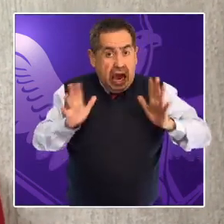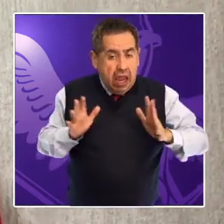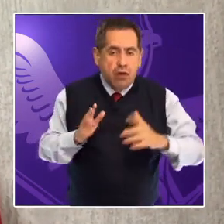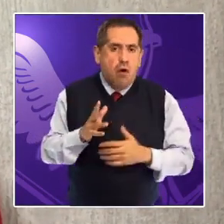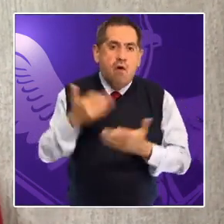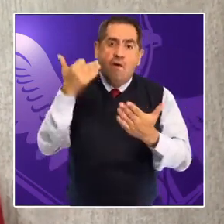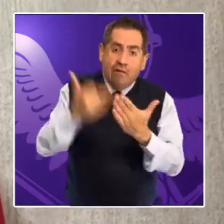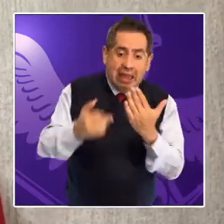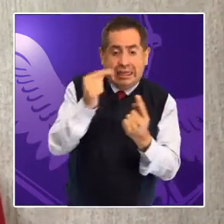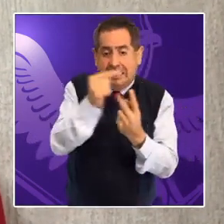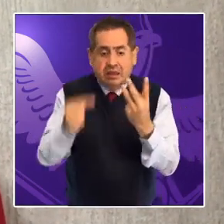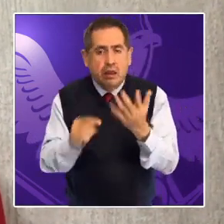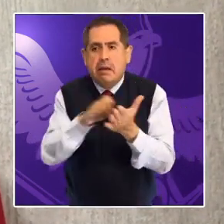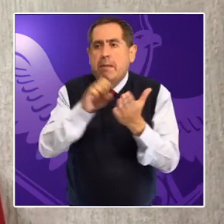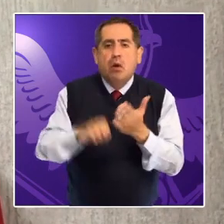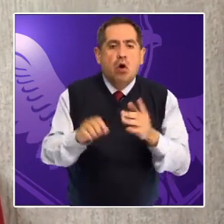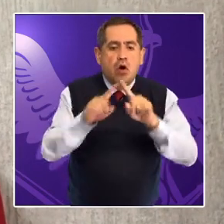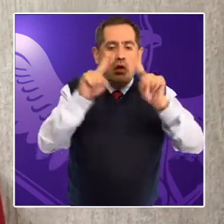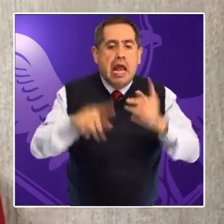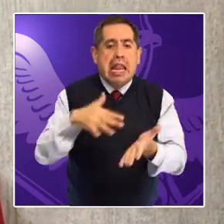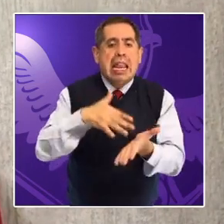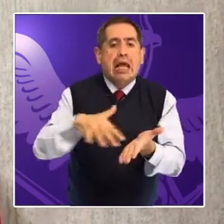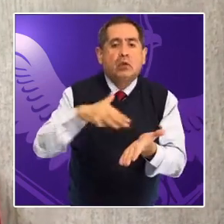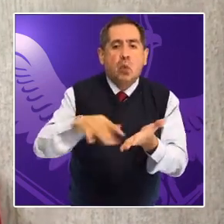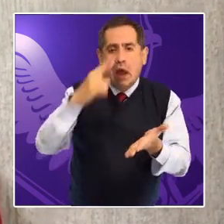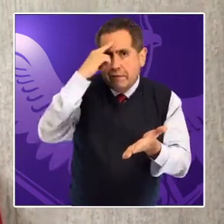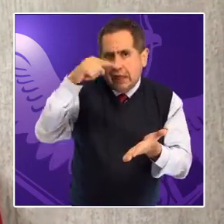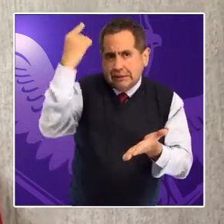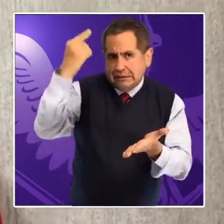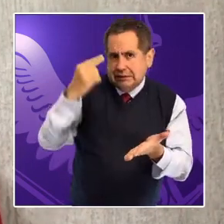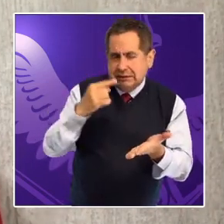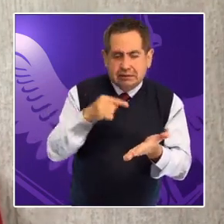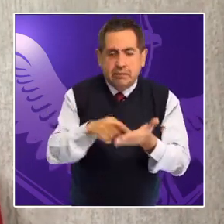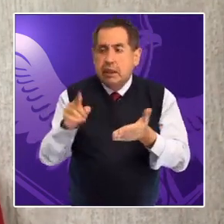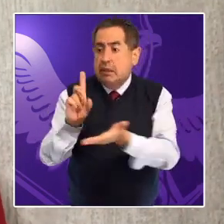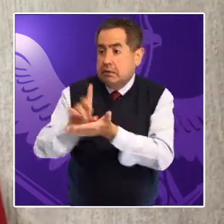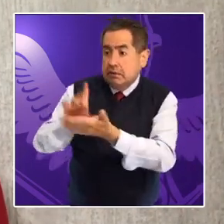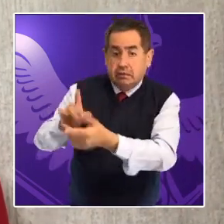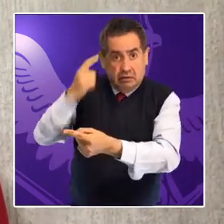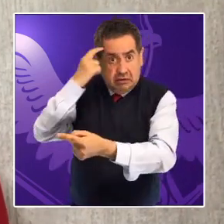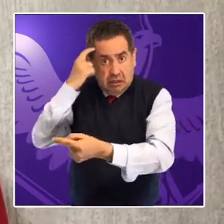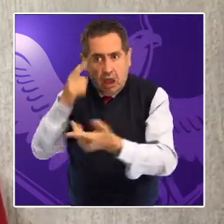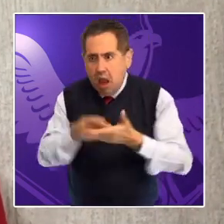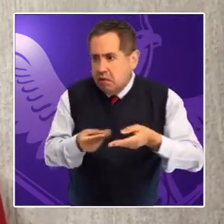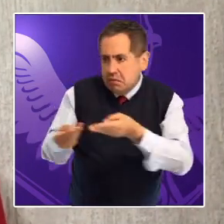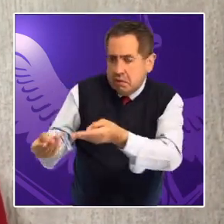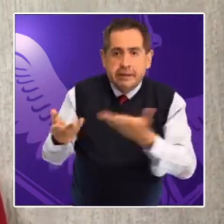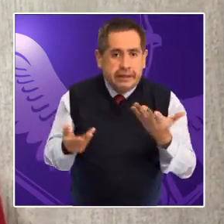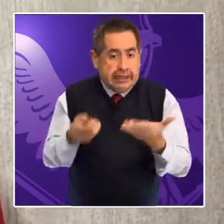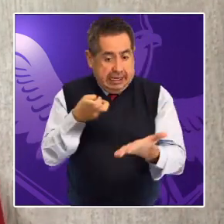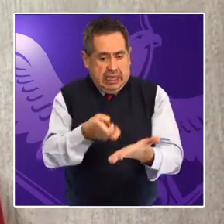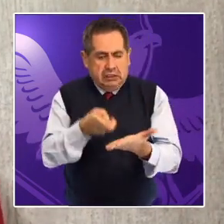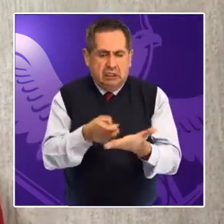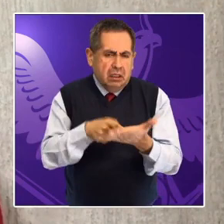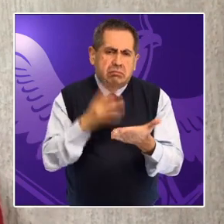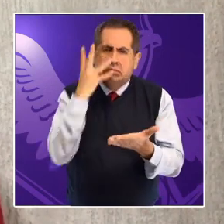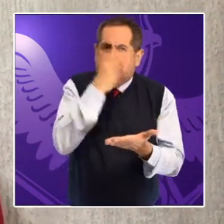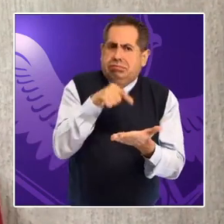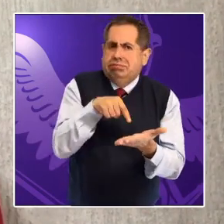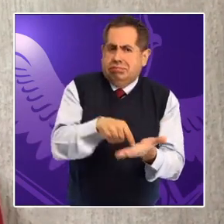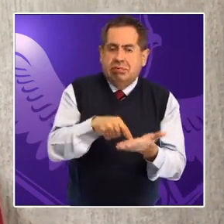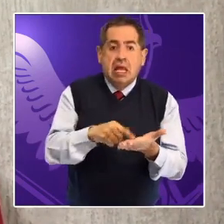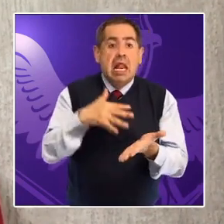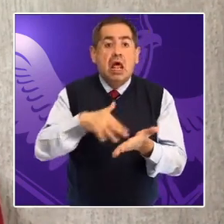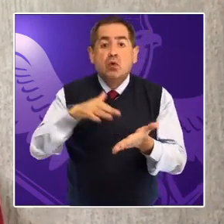hacer cosas en lectura fácil para personas con discapacidad intelectual, que además si uno hace, es un formato muy bonito, porque la